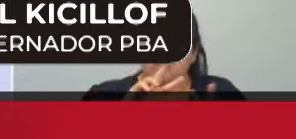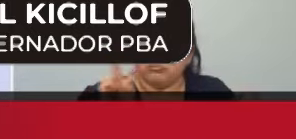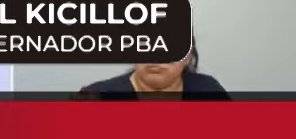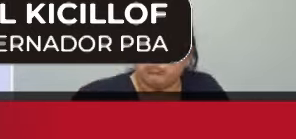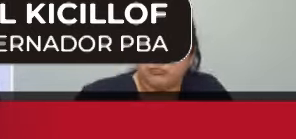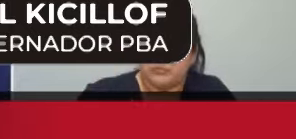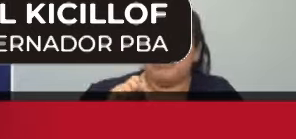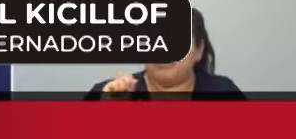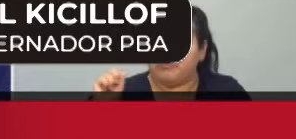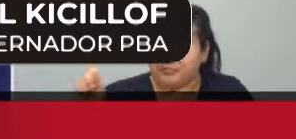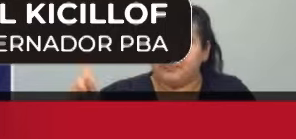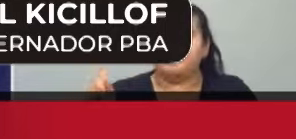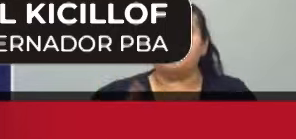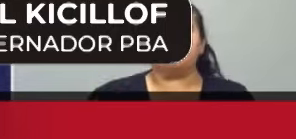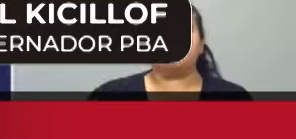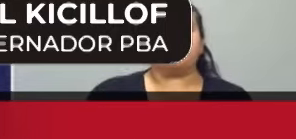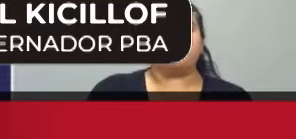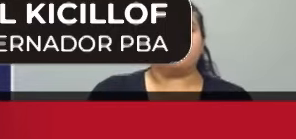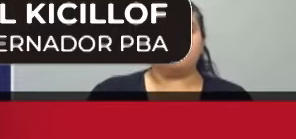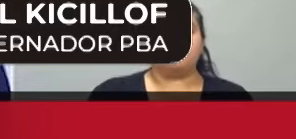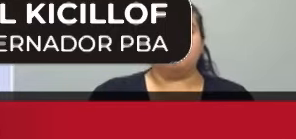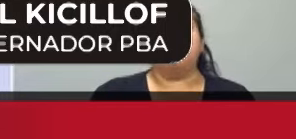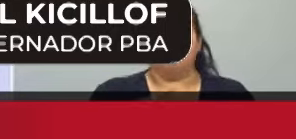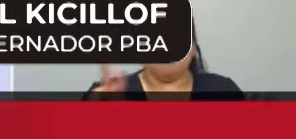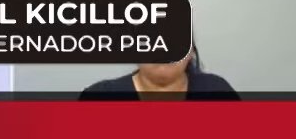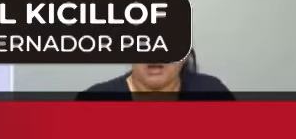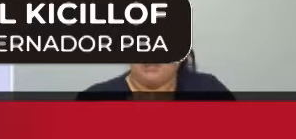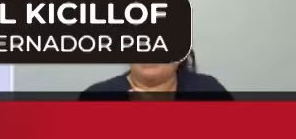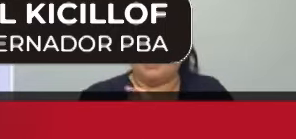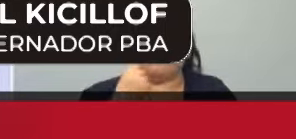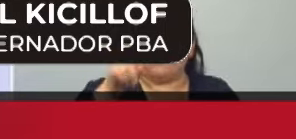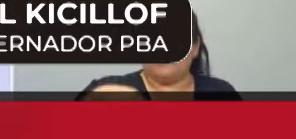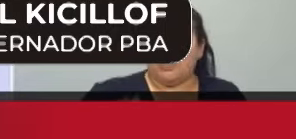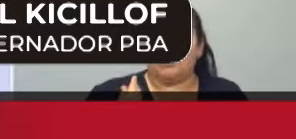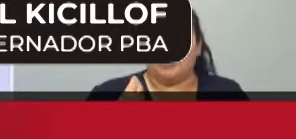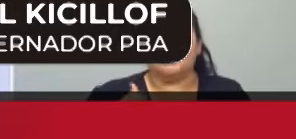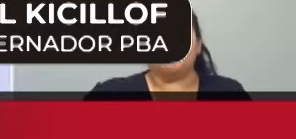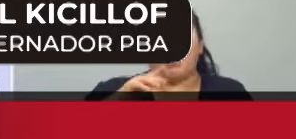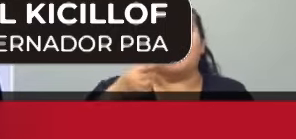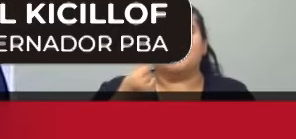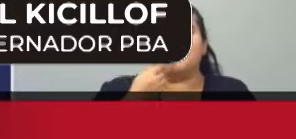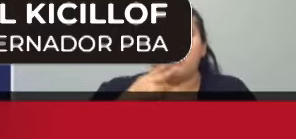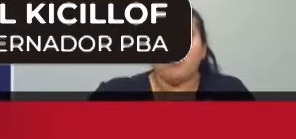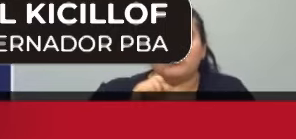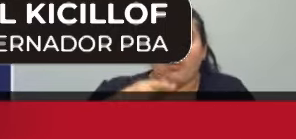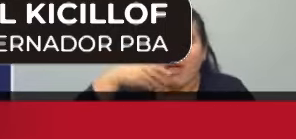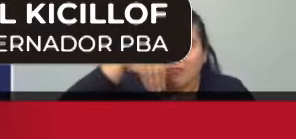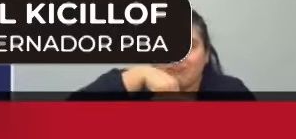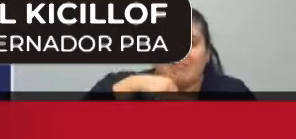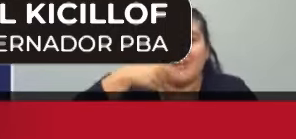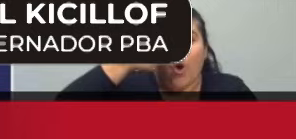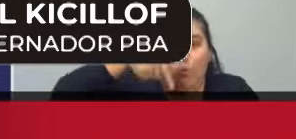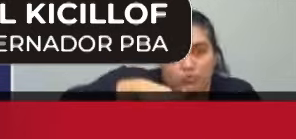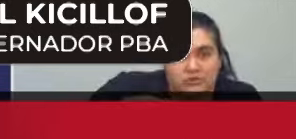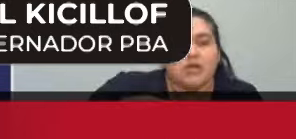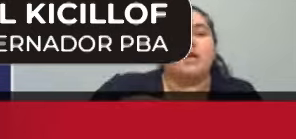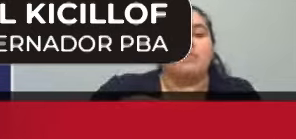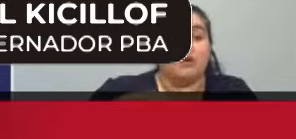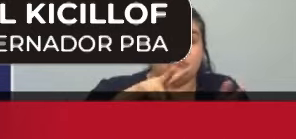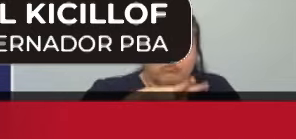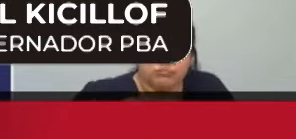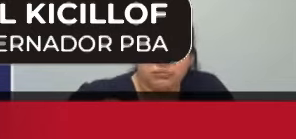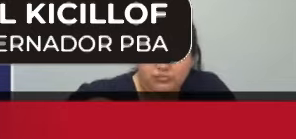recuperando a través de recaudación que tiene que ver sobre todo con combustibles, consigue el dinero,